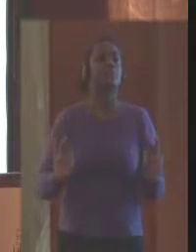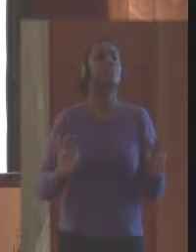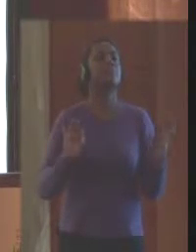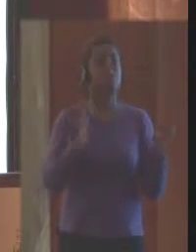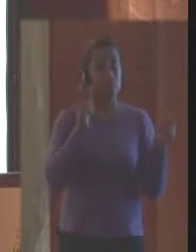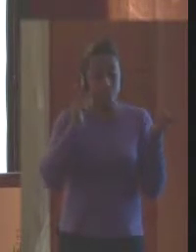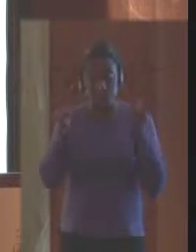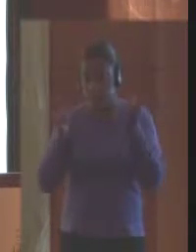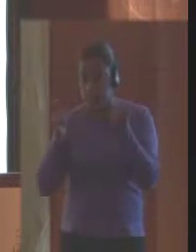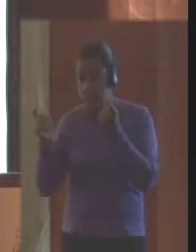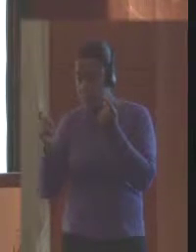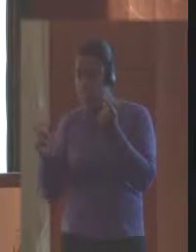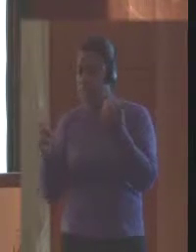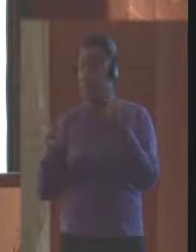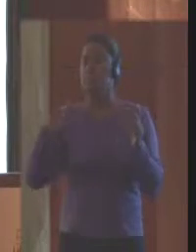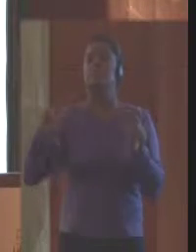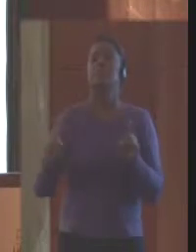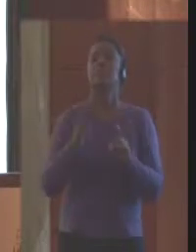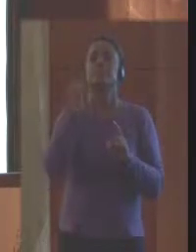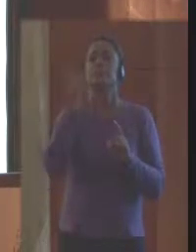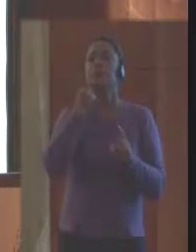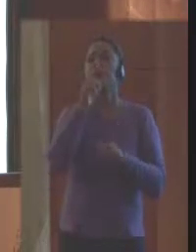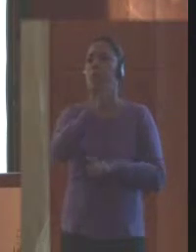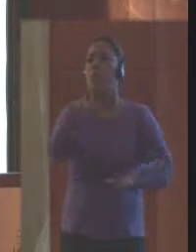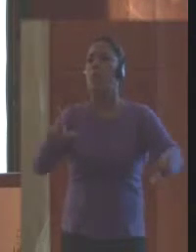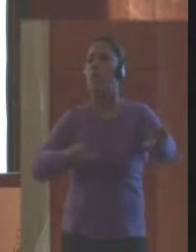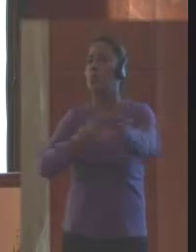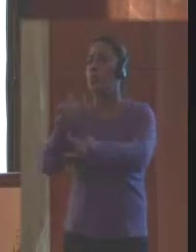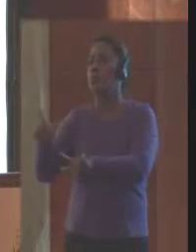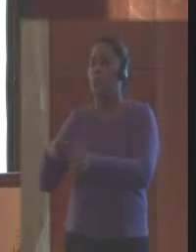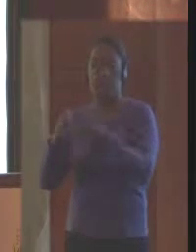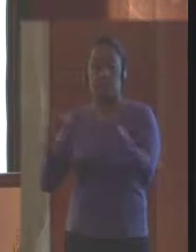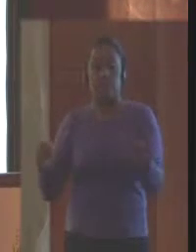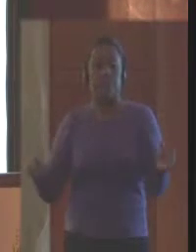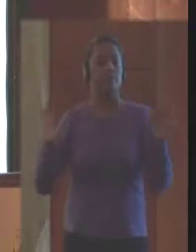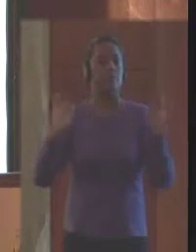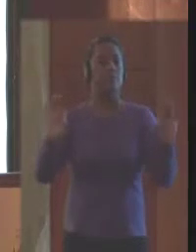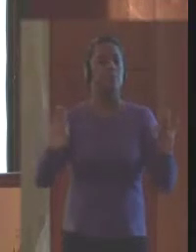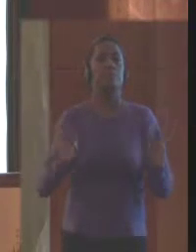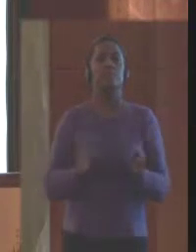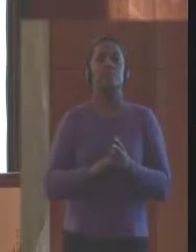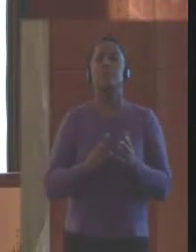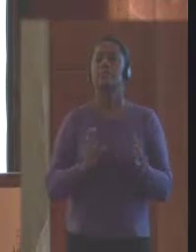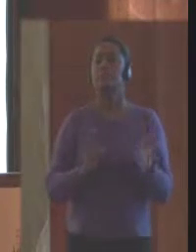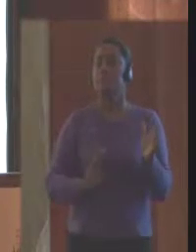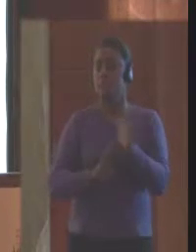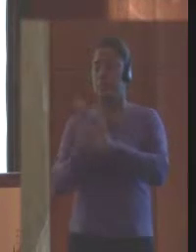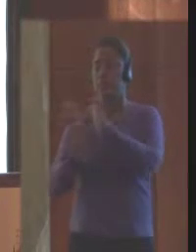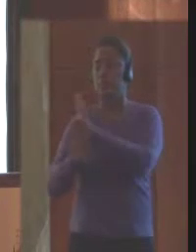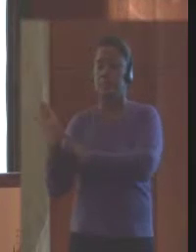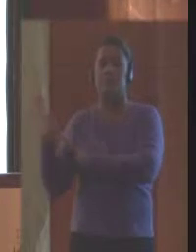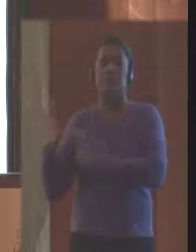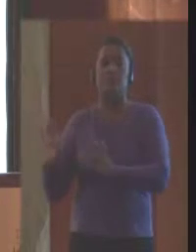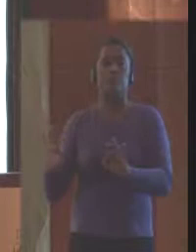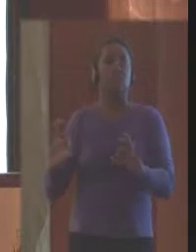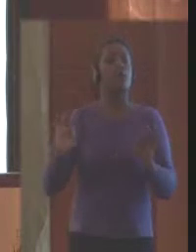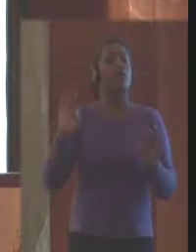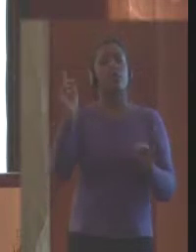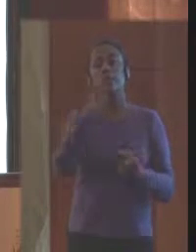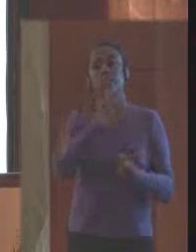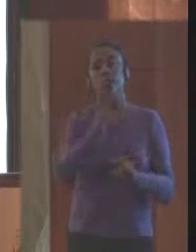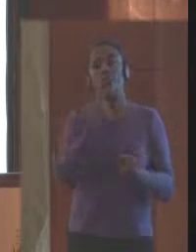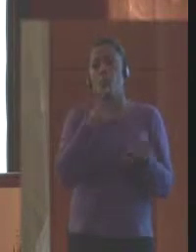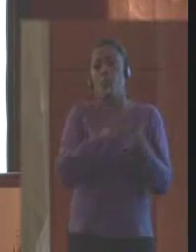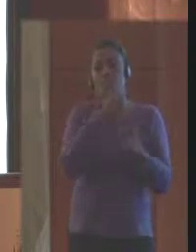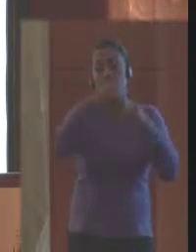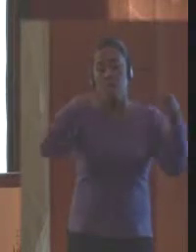ecológica principal es las áreas que se llaman de ronda o de retiro alrededor de los cuerpos de agua, que no incluyen los